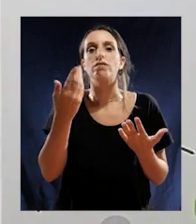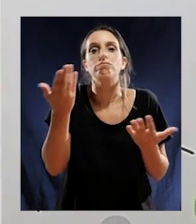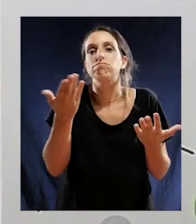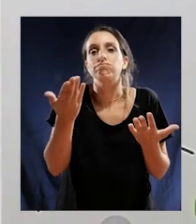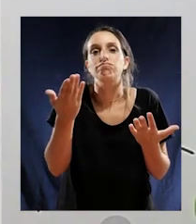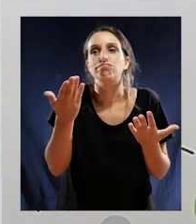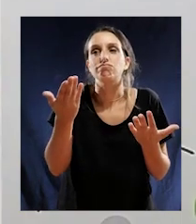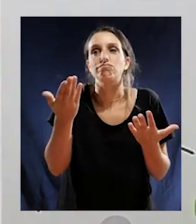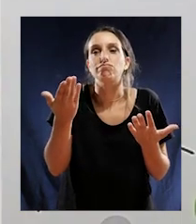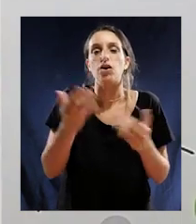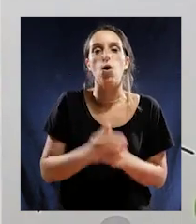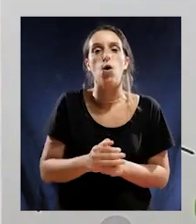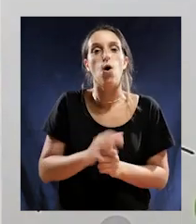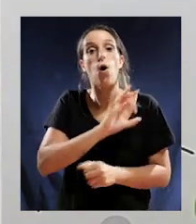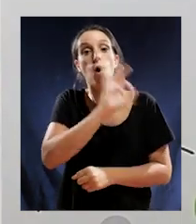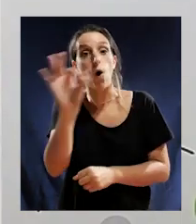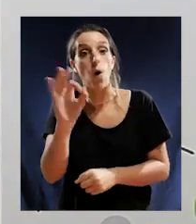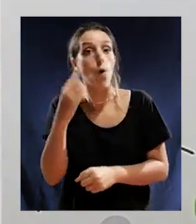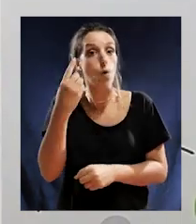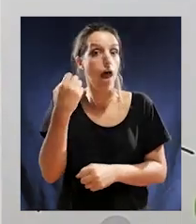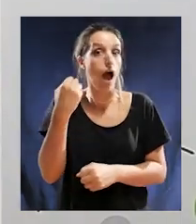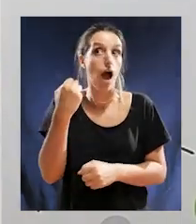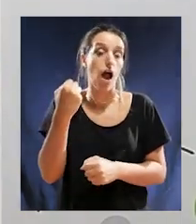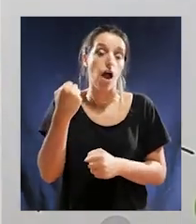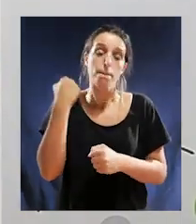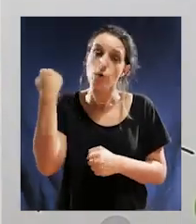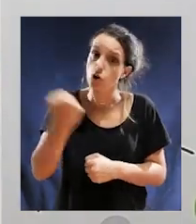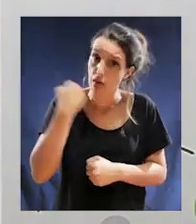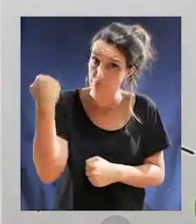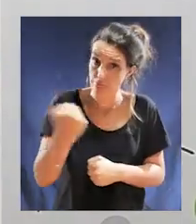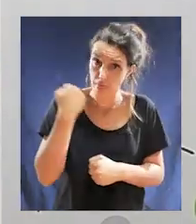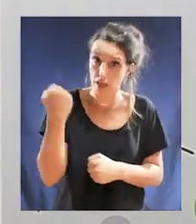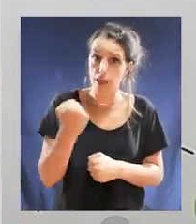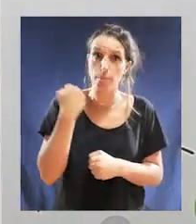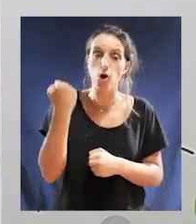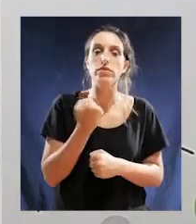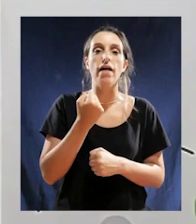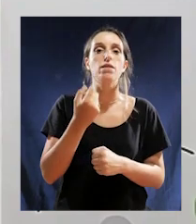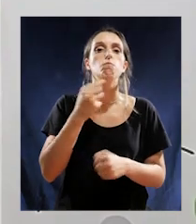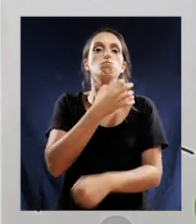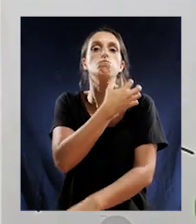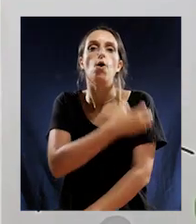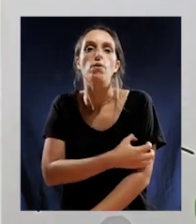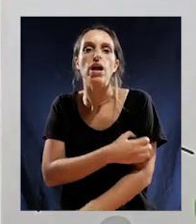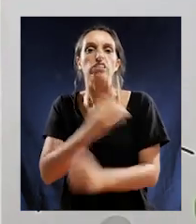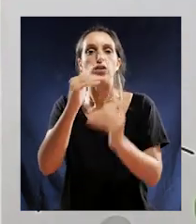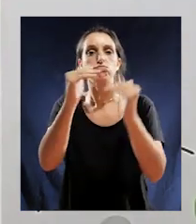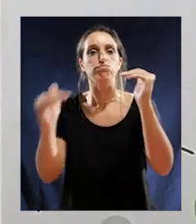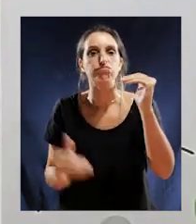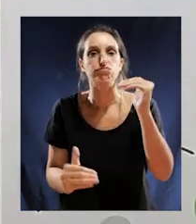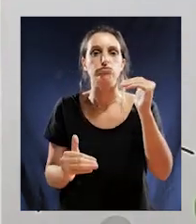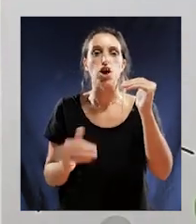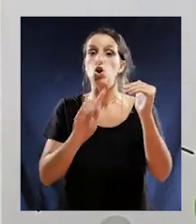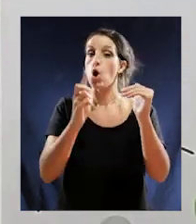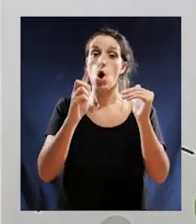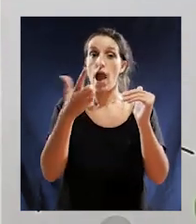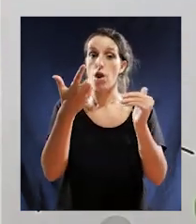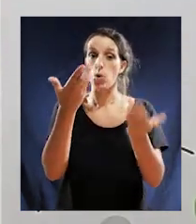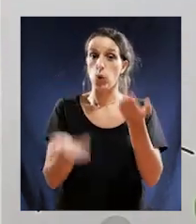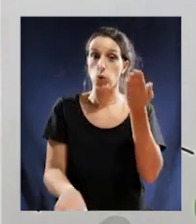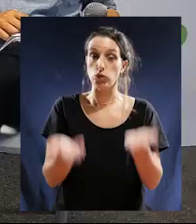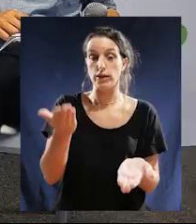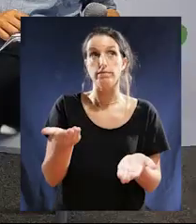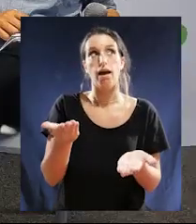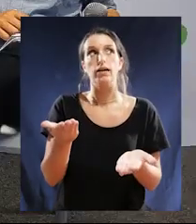pero una razón muy fuerte vinculada a las cuestiones de injusticia y de pobreza y de desigualdad que hacen que